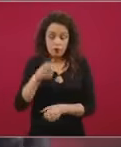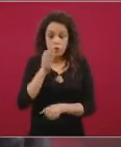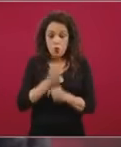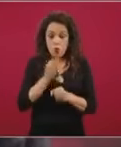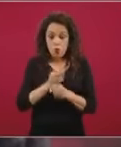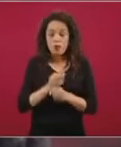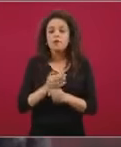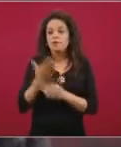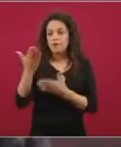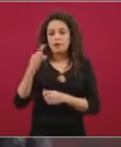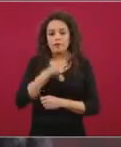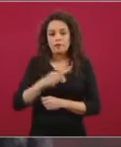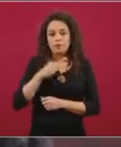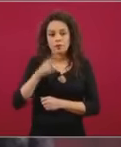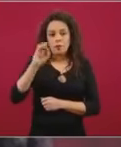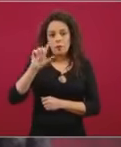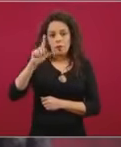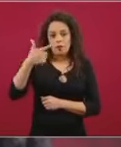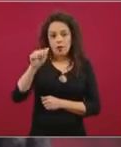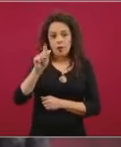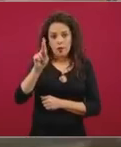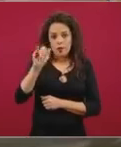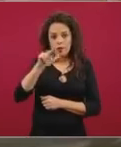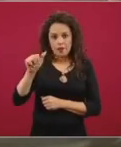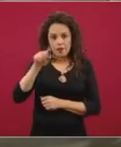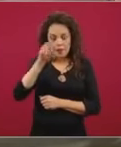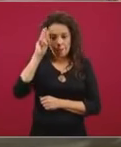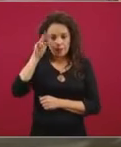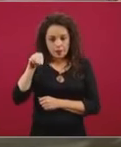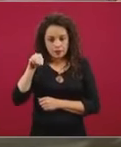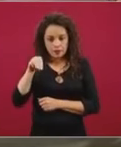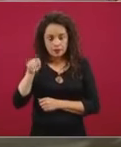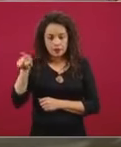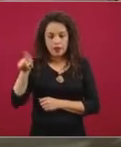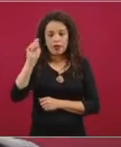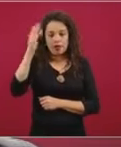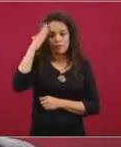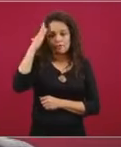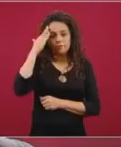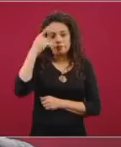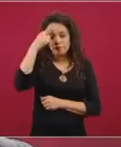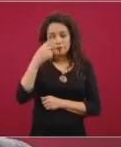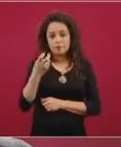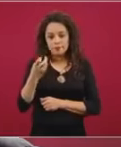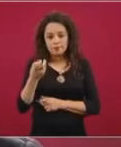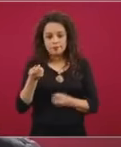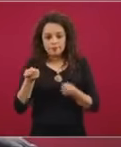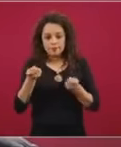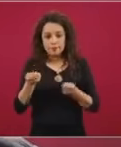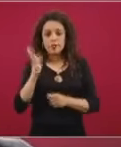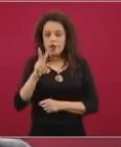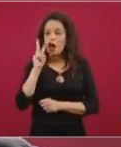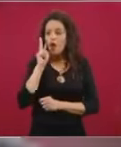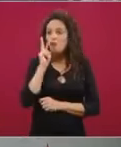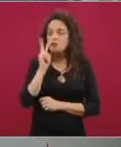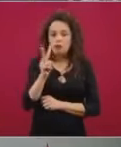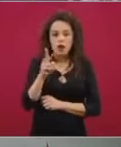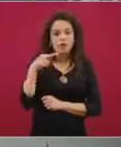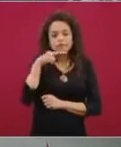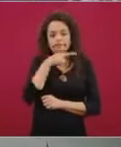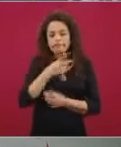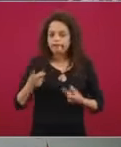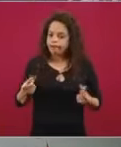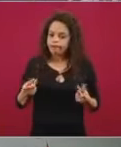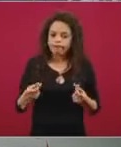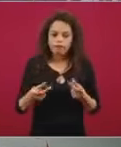maestra Olga Piña Gutiérrez como titular de la Comisión de Operación Sanitaria, y estamos viendo ya en forma inmediata acciones